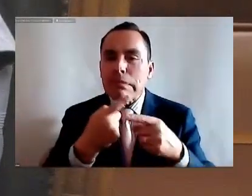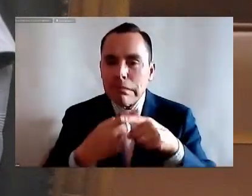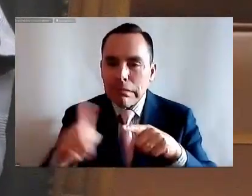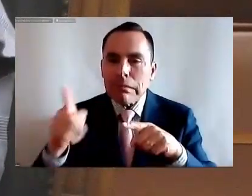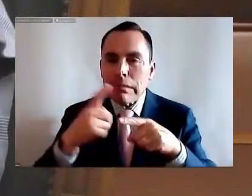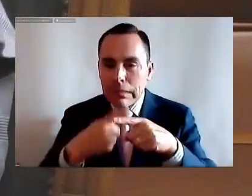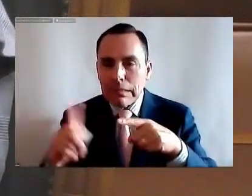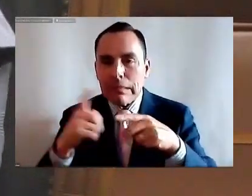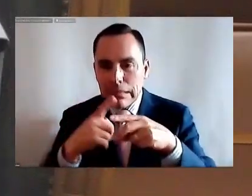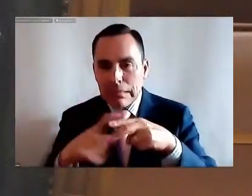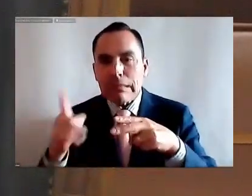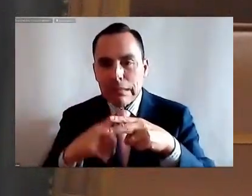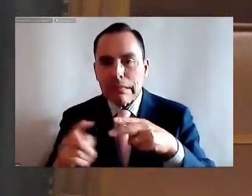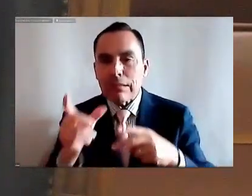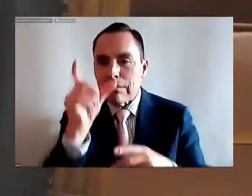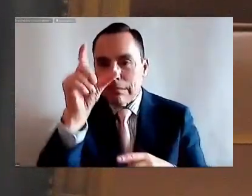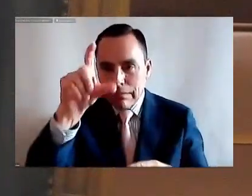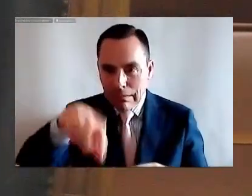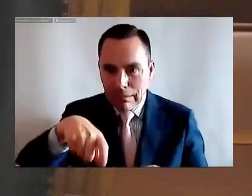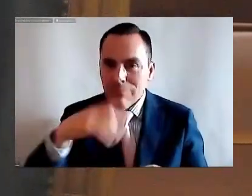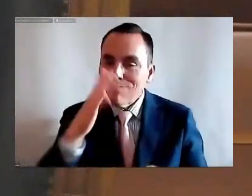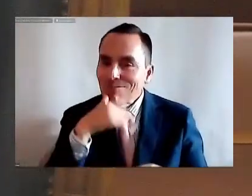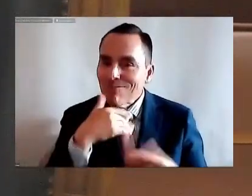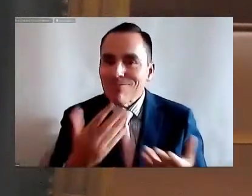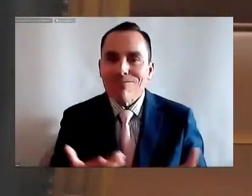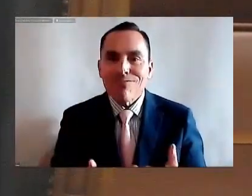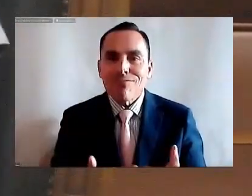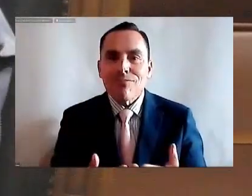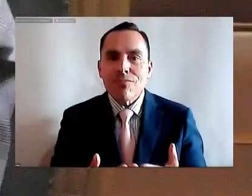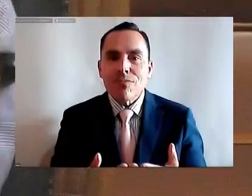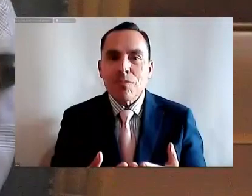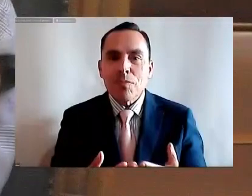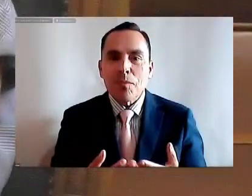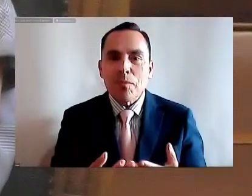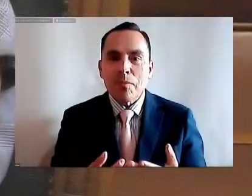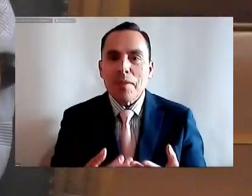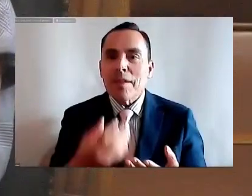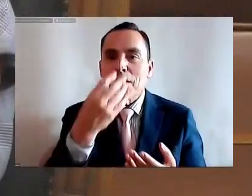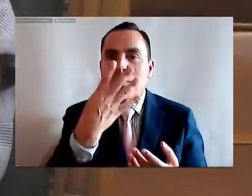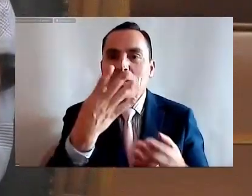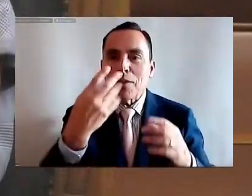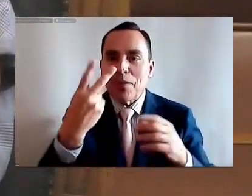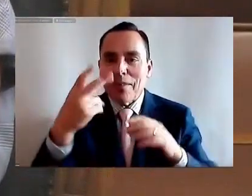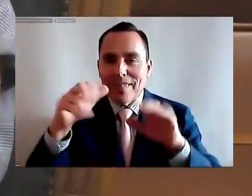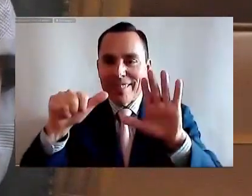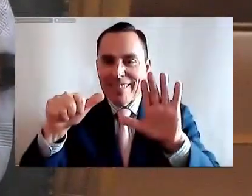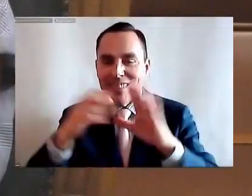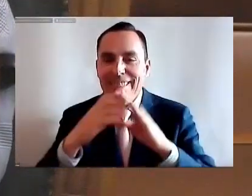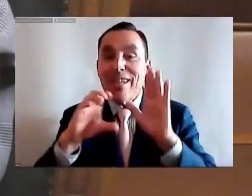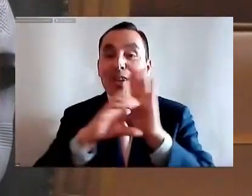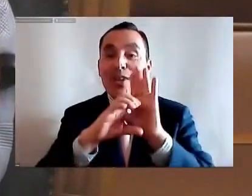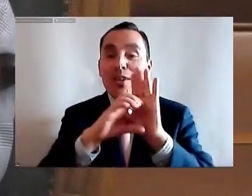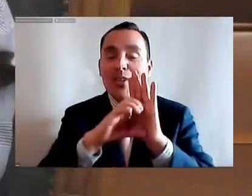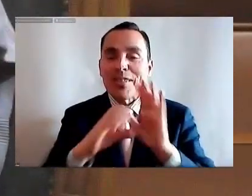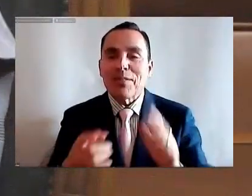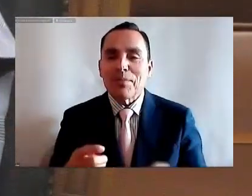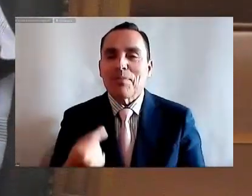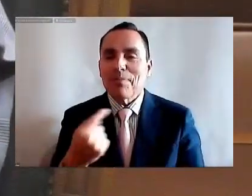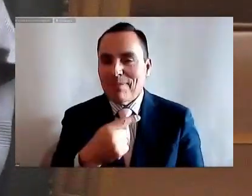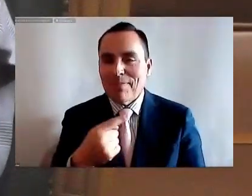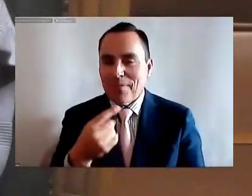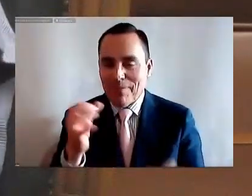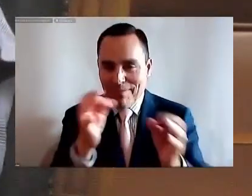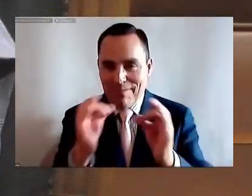Solución, perspectiva de género, más 426 del Código de Procedimientos Civiles. Y, bueno, ampliar la ley